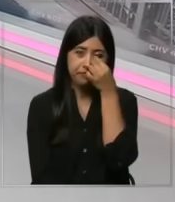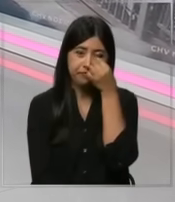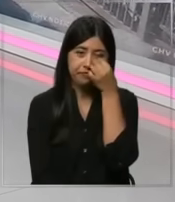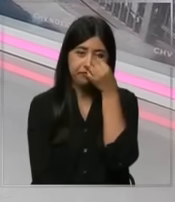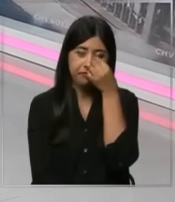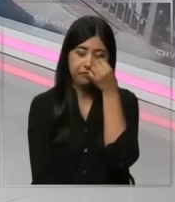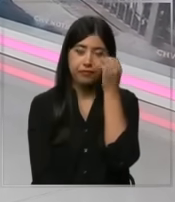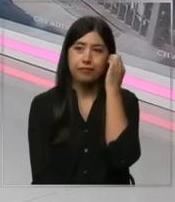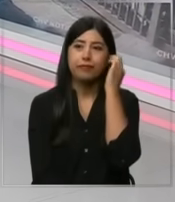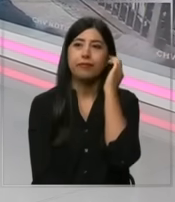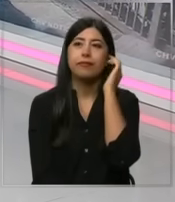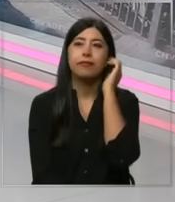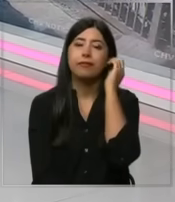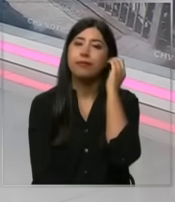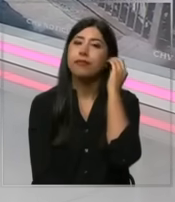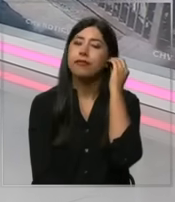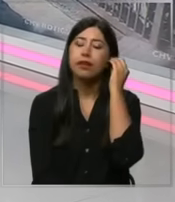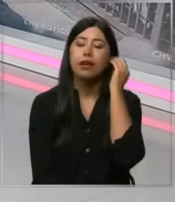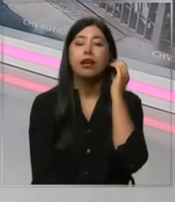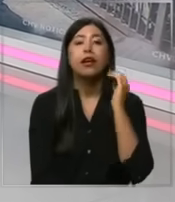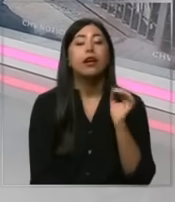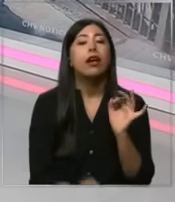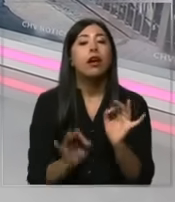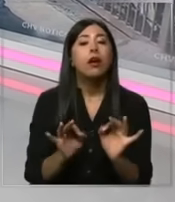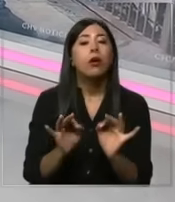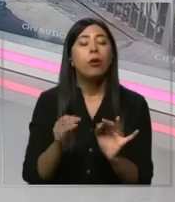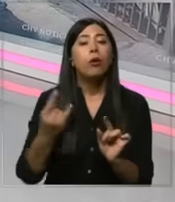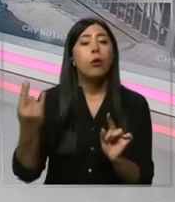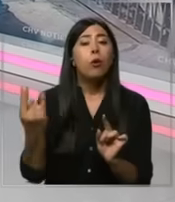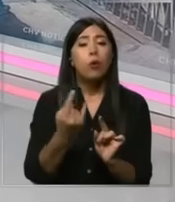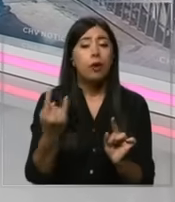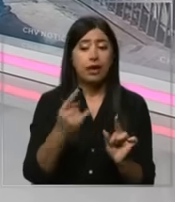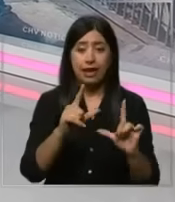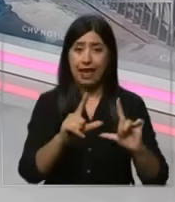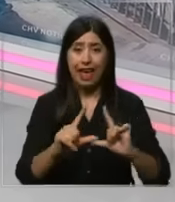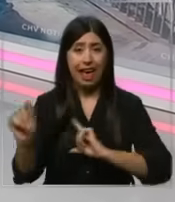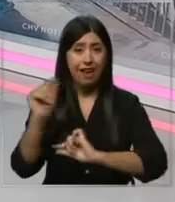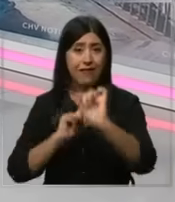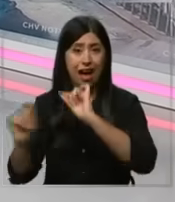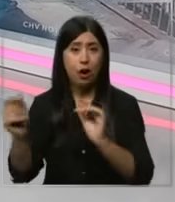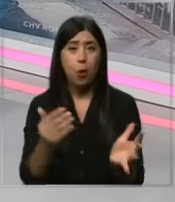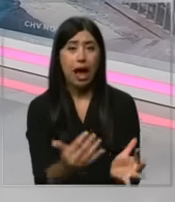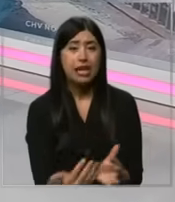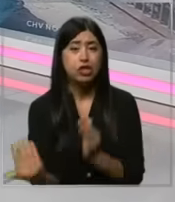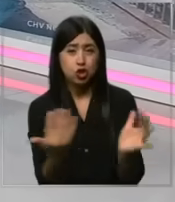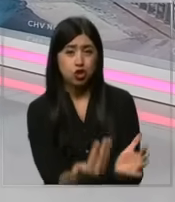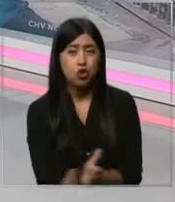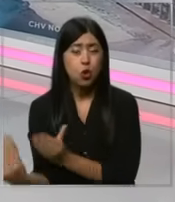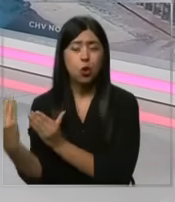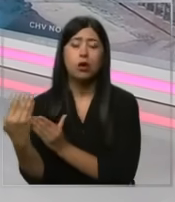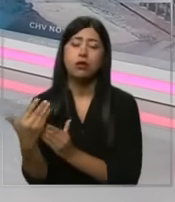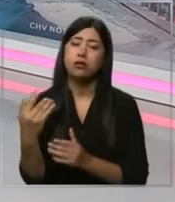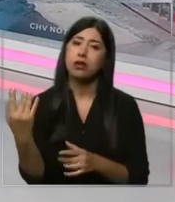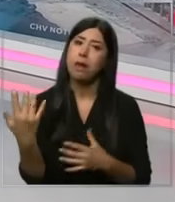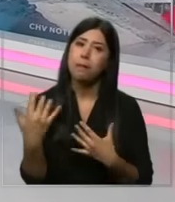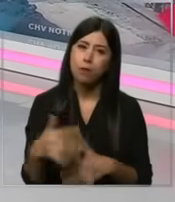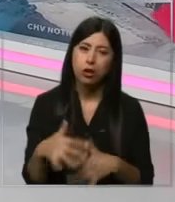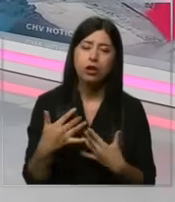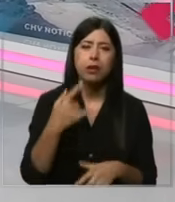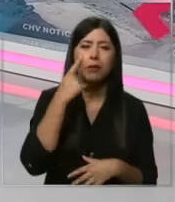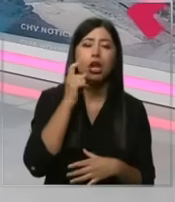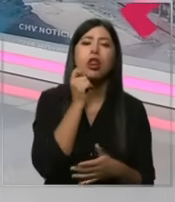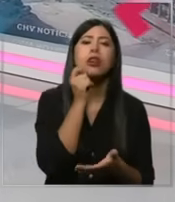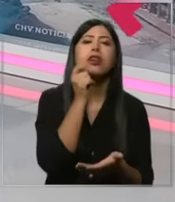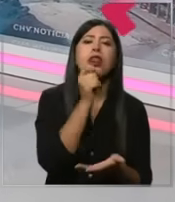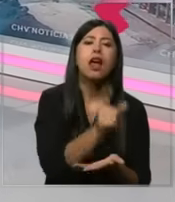Bien, y en el momento de la emergencia, la evacuación, sabemos, es fundamental para poder salvar las vidas, pero son muchas las víctimas que denuncian